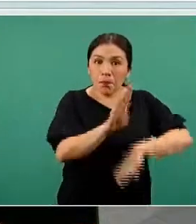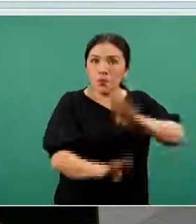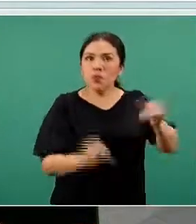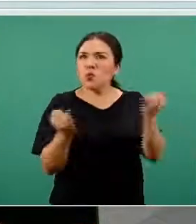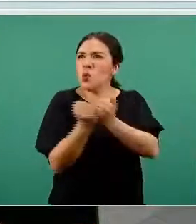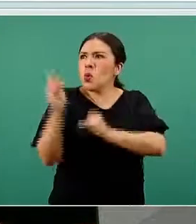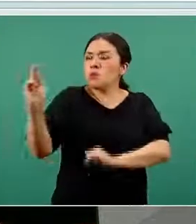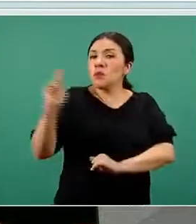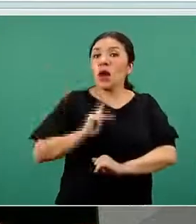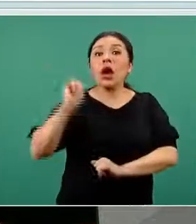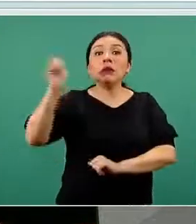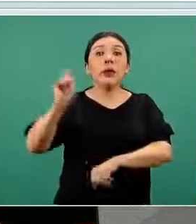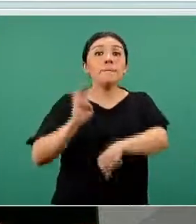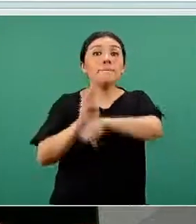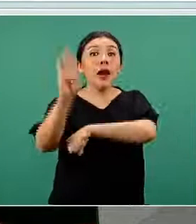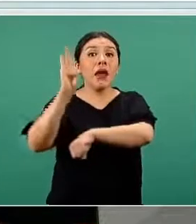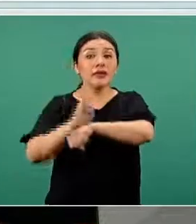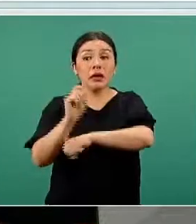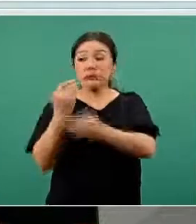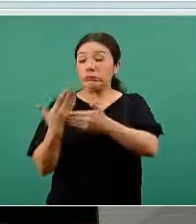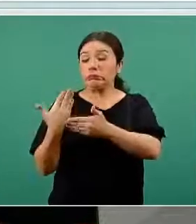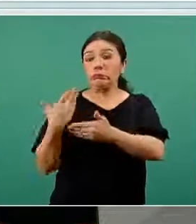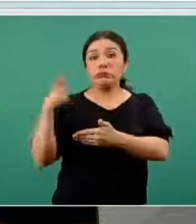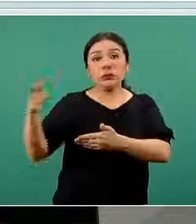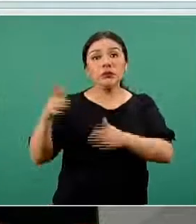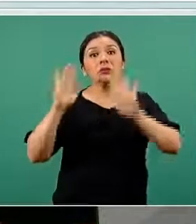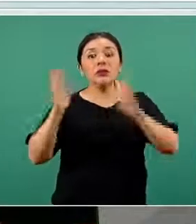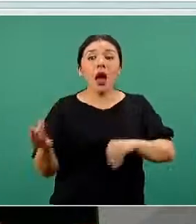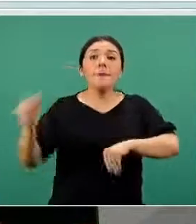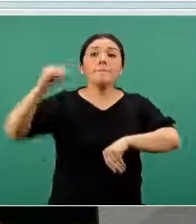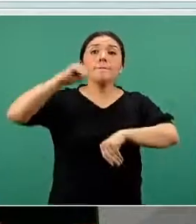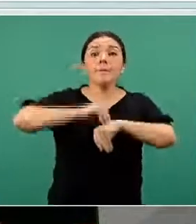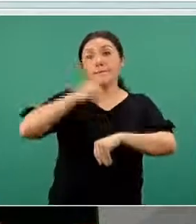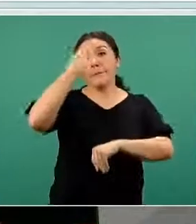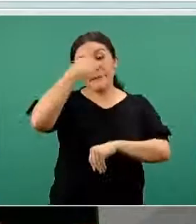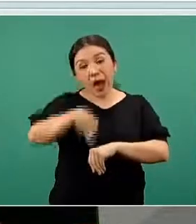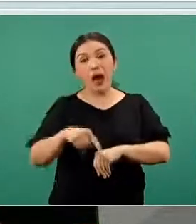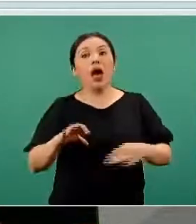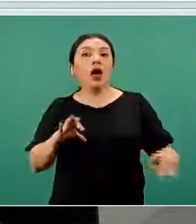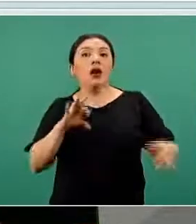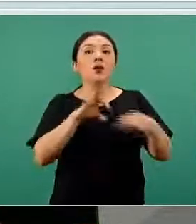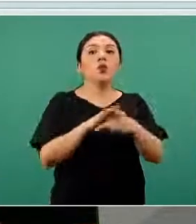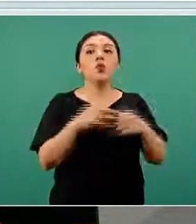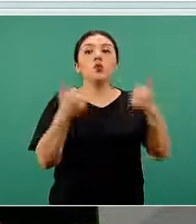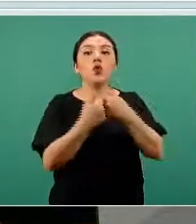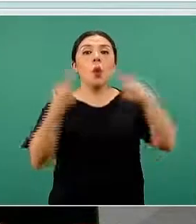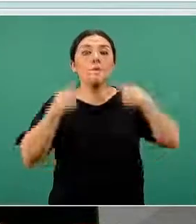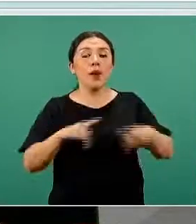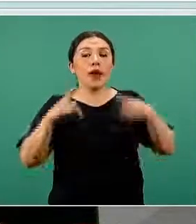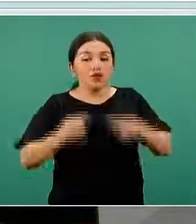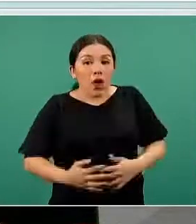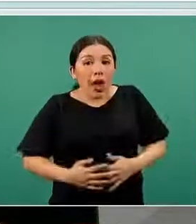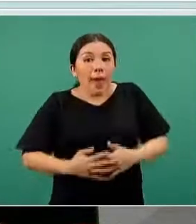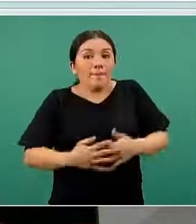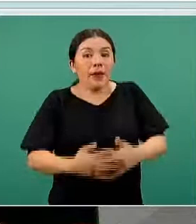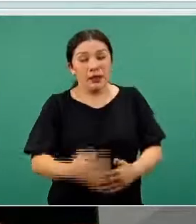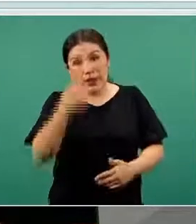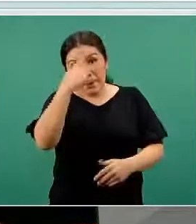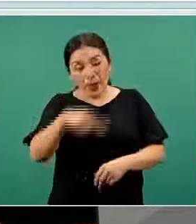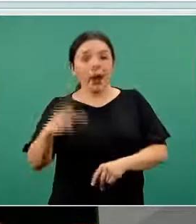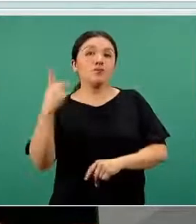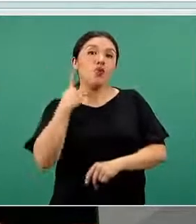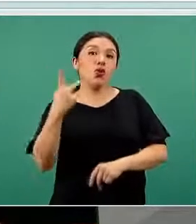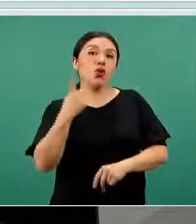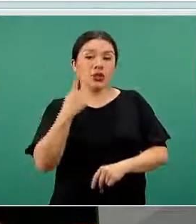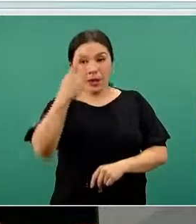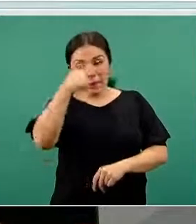es Brasil, que recientemente hizo la incorporación de las personas embarazadas a su política